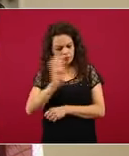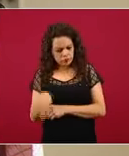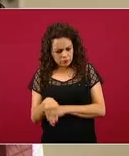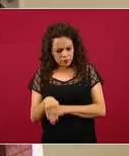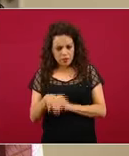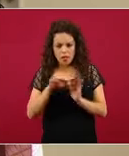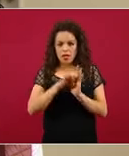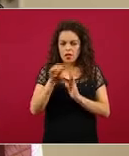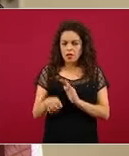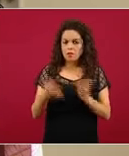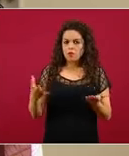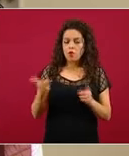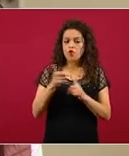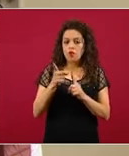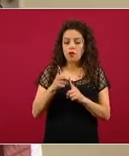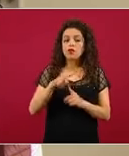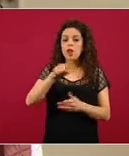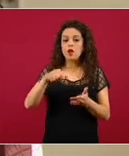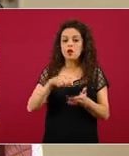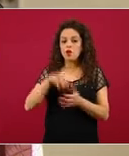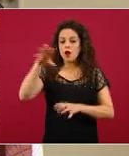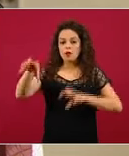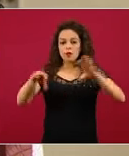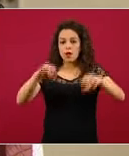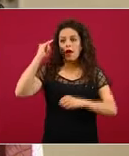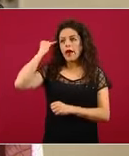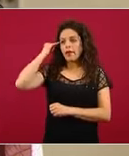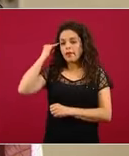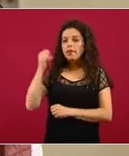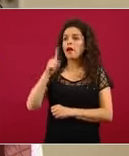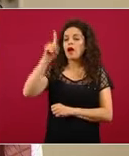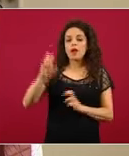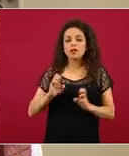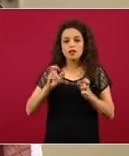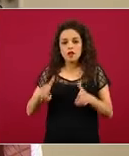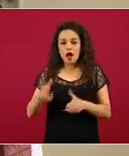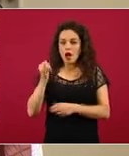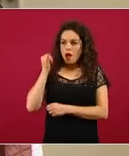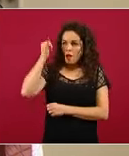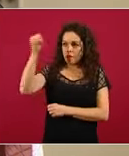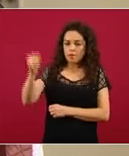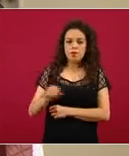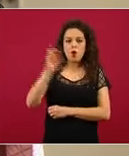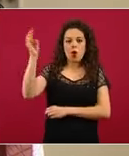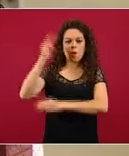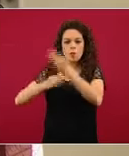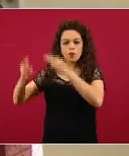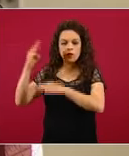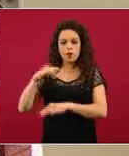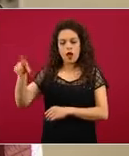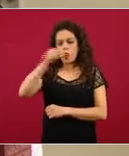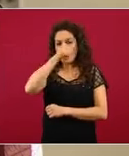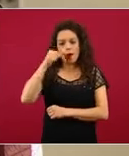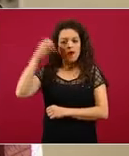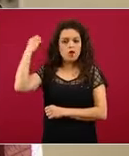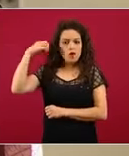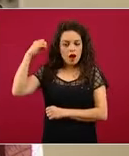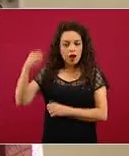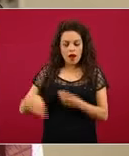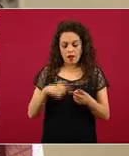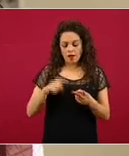en las zonas indígenas, en los altos de Chiapas, en la zona de la Sierra Juárez de Oaxaca, en la